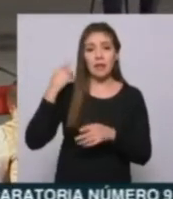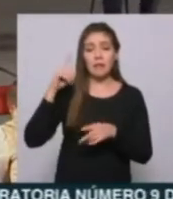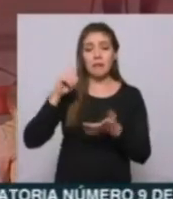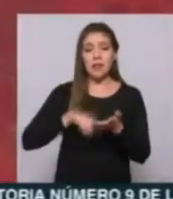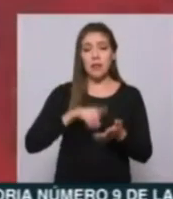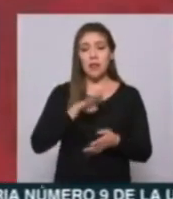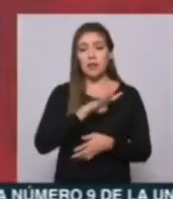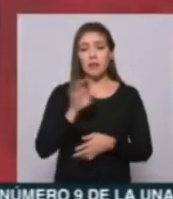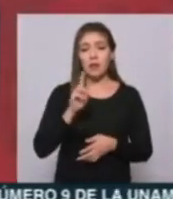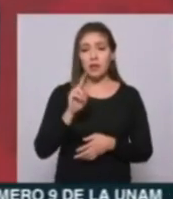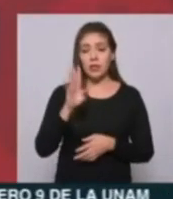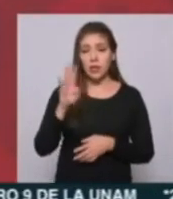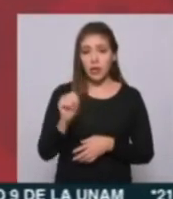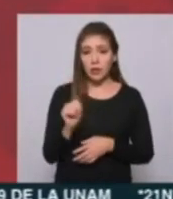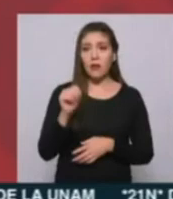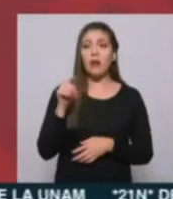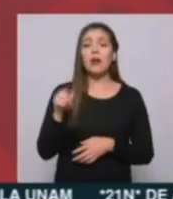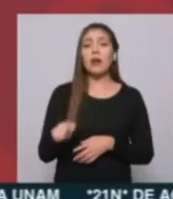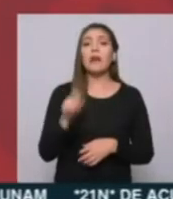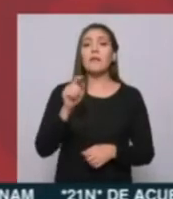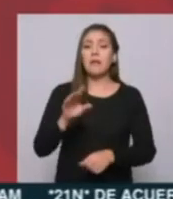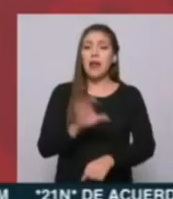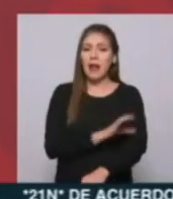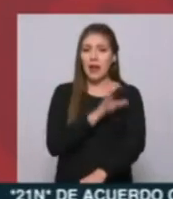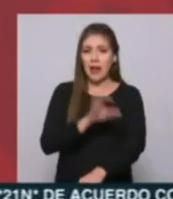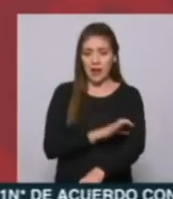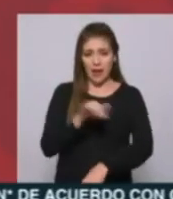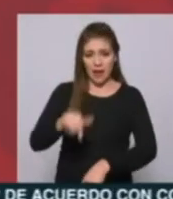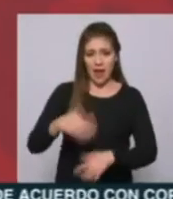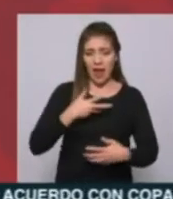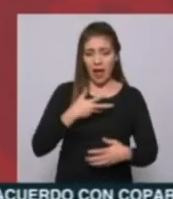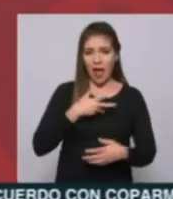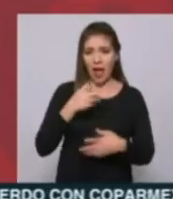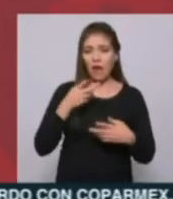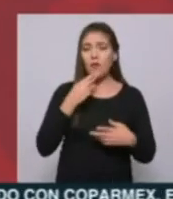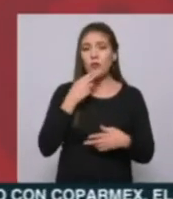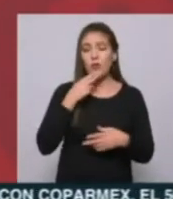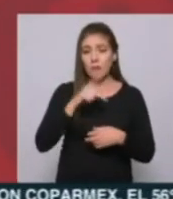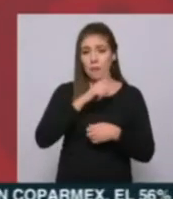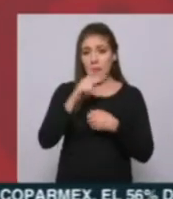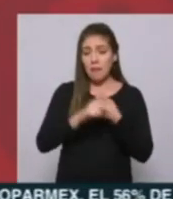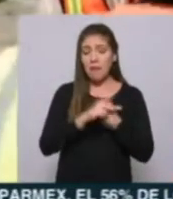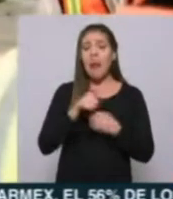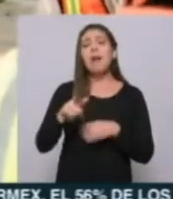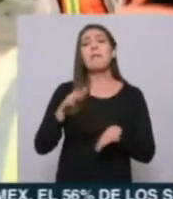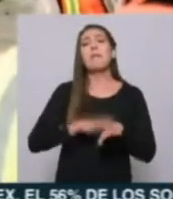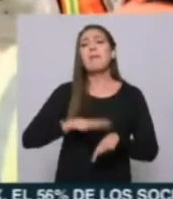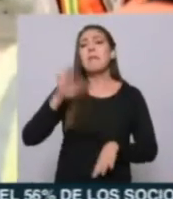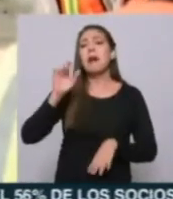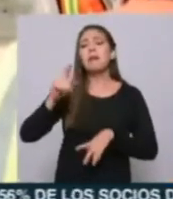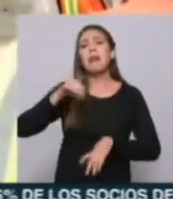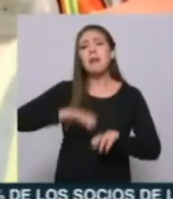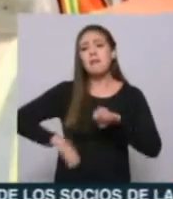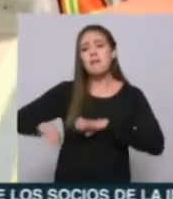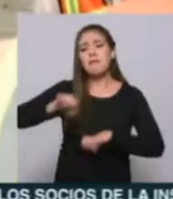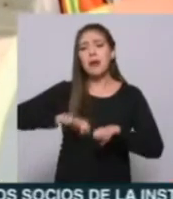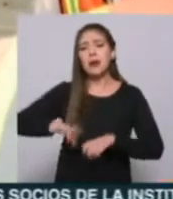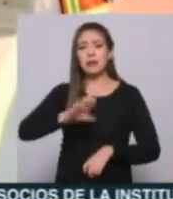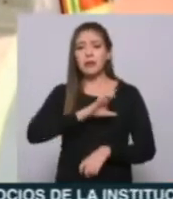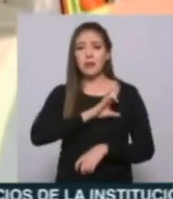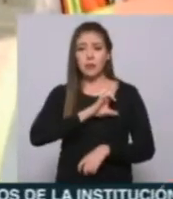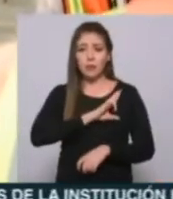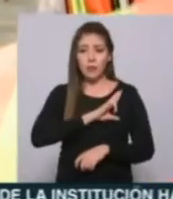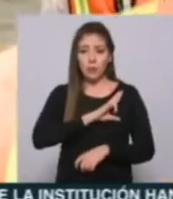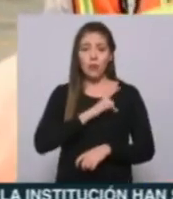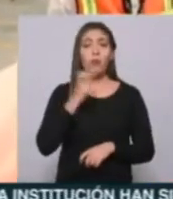el 46% de la energía eléctrica que se consume en el país la distribuyen empresas particulares, por lo que desde ese entonces